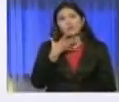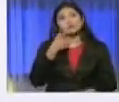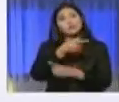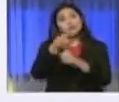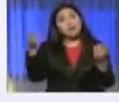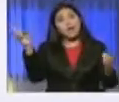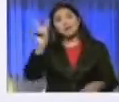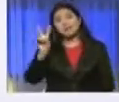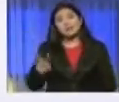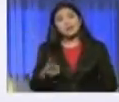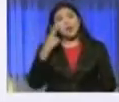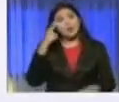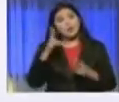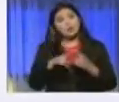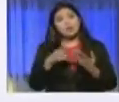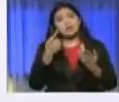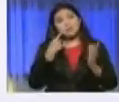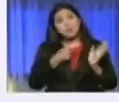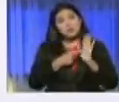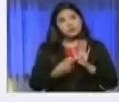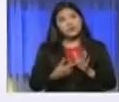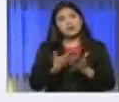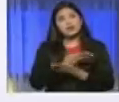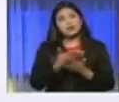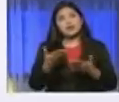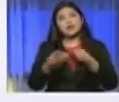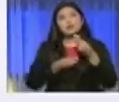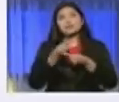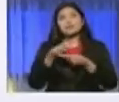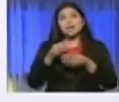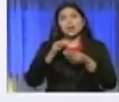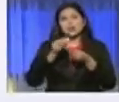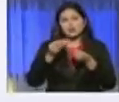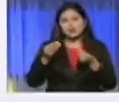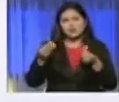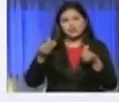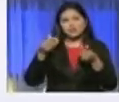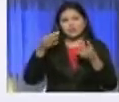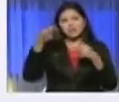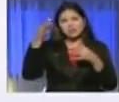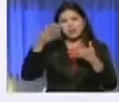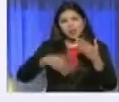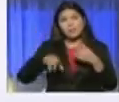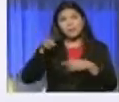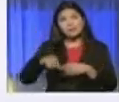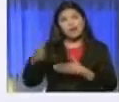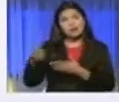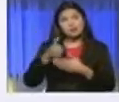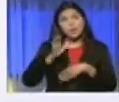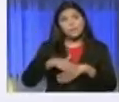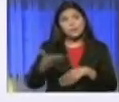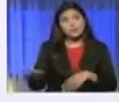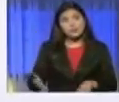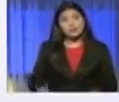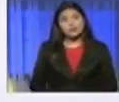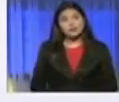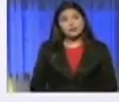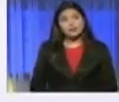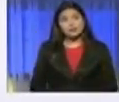toda Venezuela y compartir este regalo hecho en seda, ¿verdad? Va a necesitar ayuda, ¿por qué?